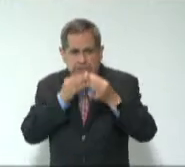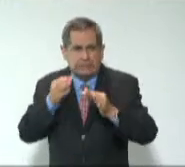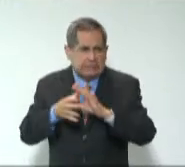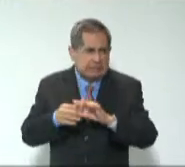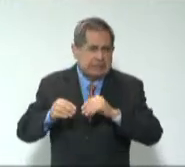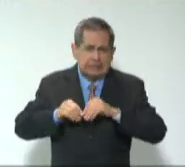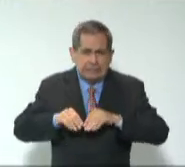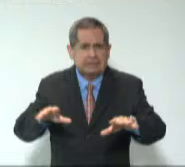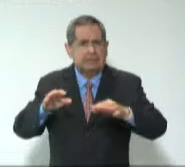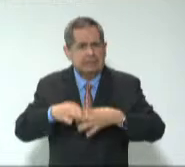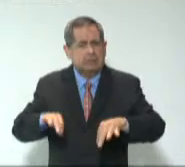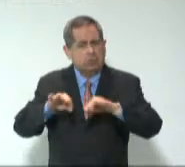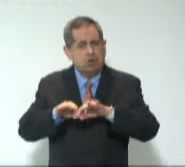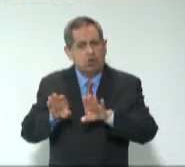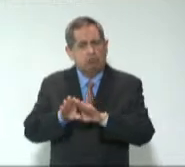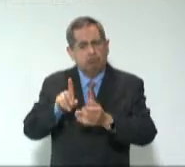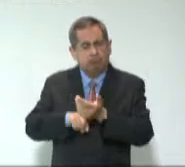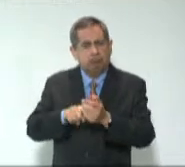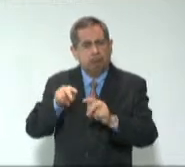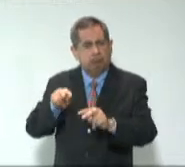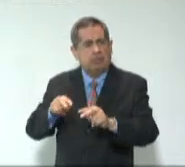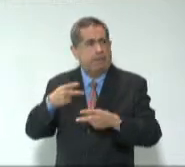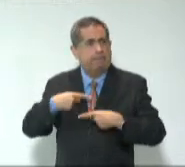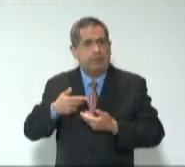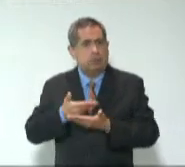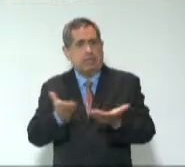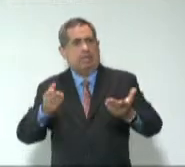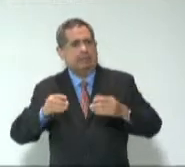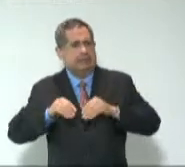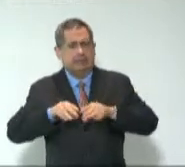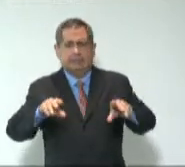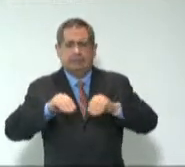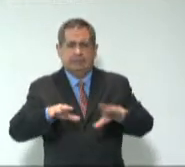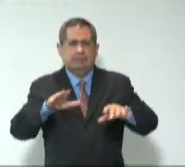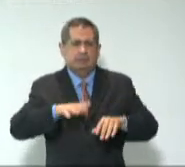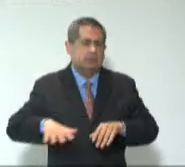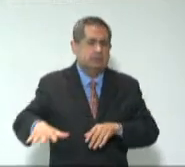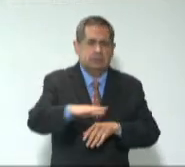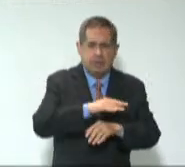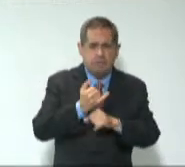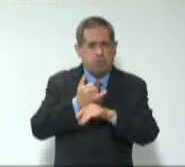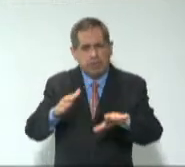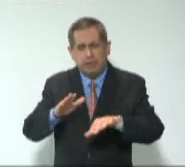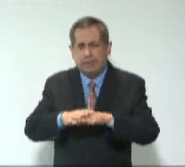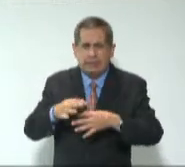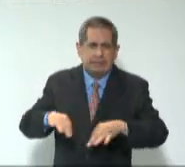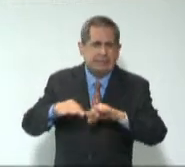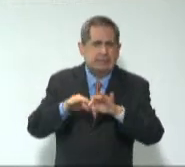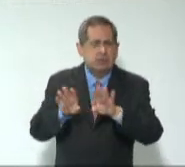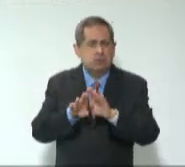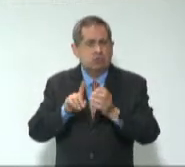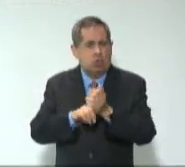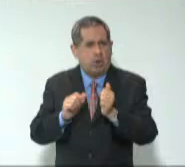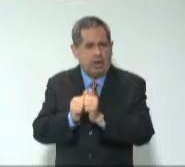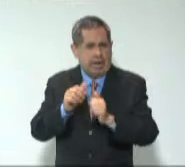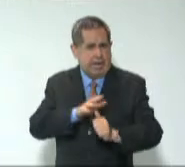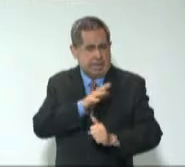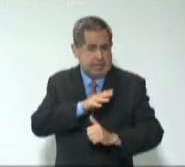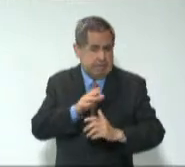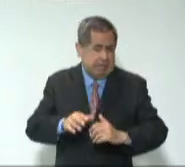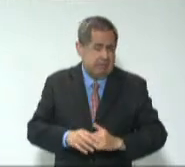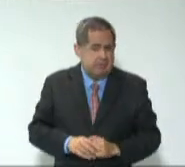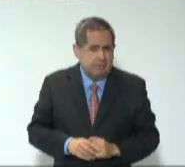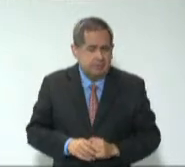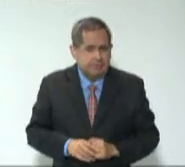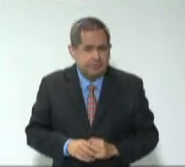importancia de poner a disposición de toda la población la información suficiente y de calidad y hoy me parece